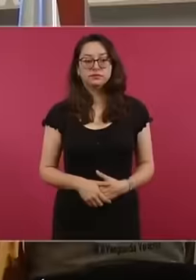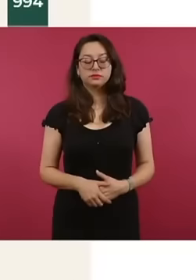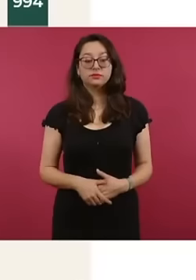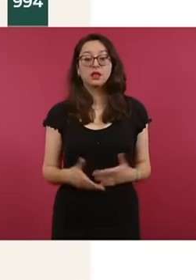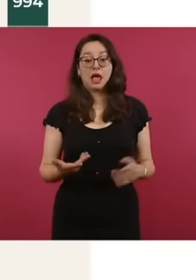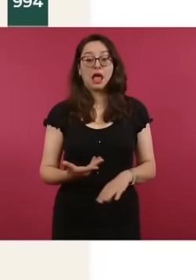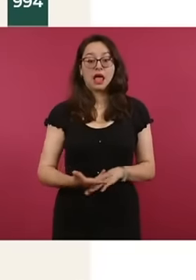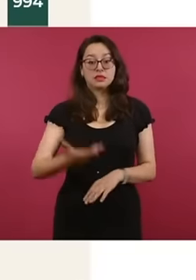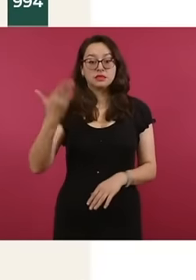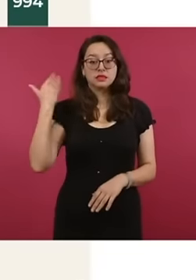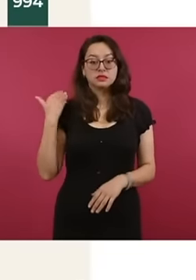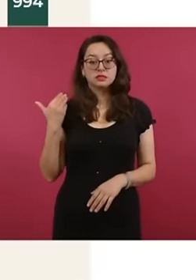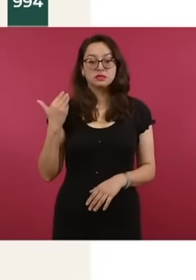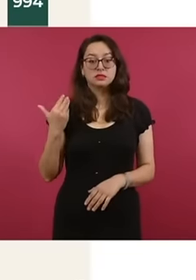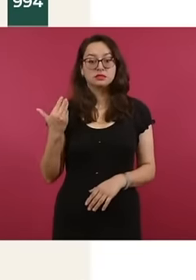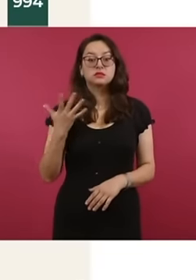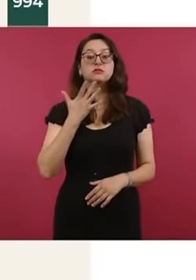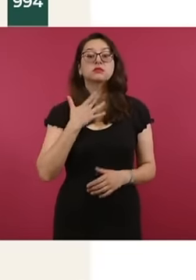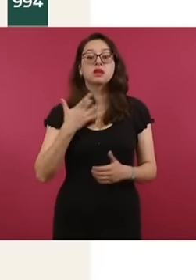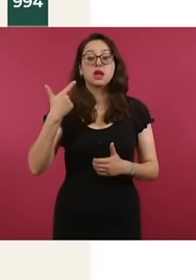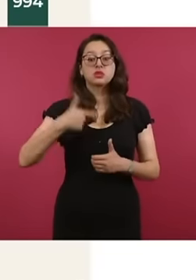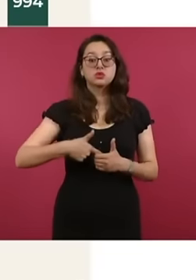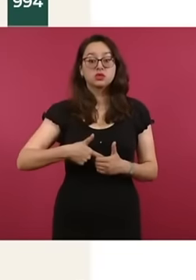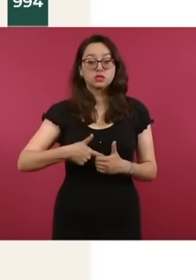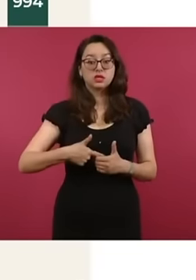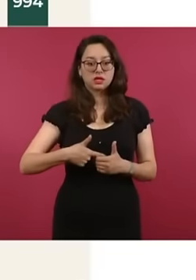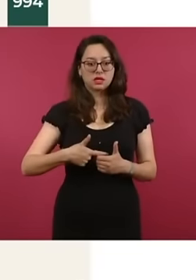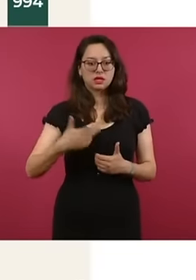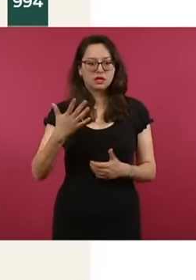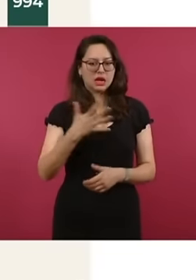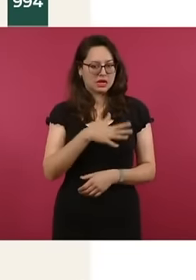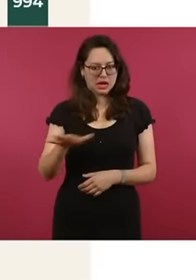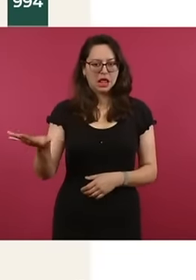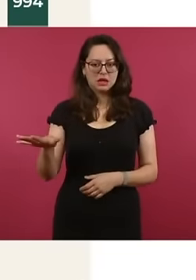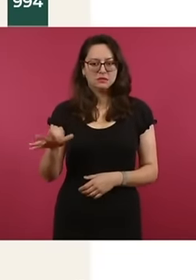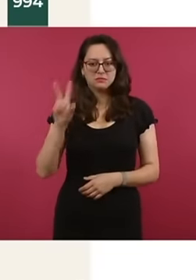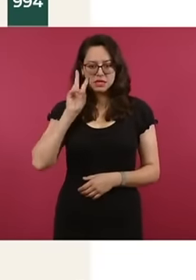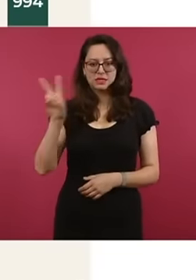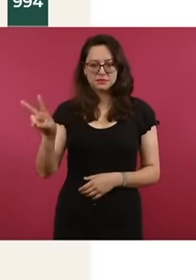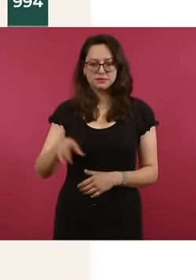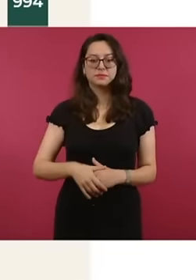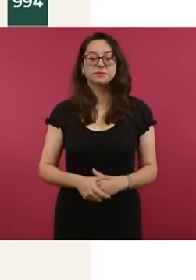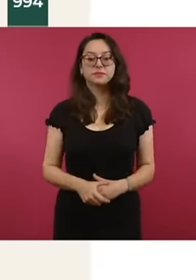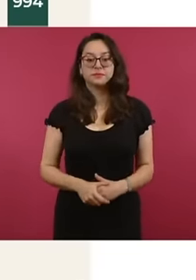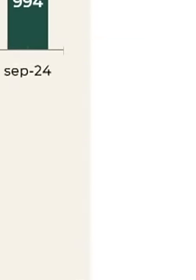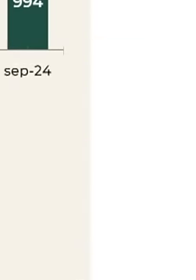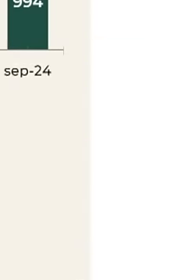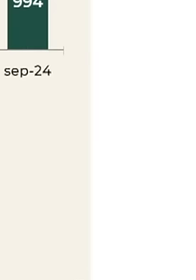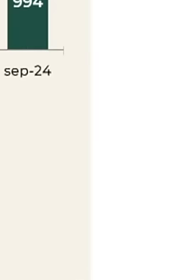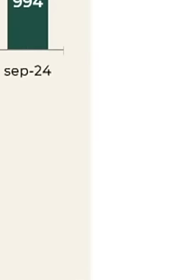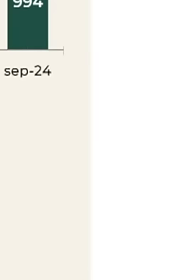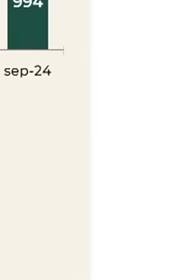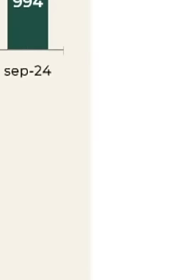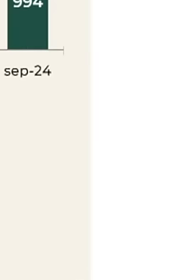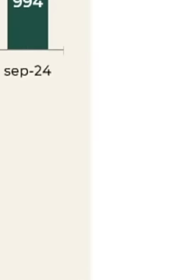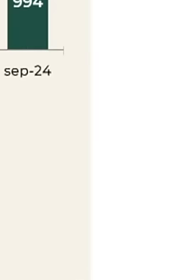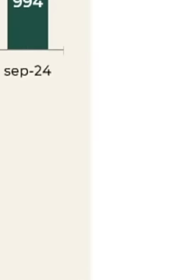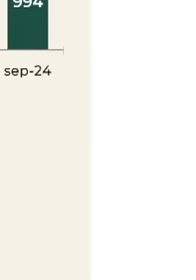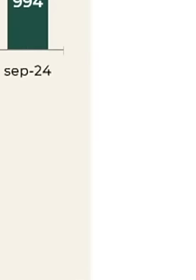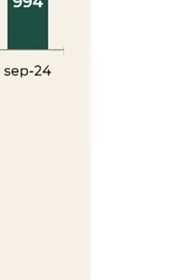combustible. ¿O es gasolina nada más? Ah, no, de combustible en general. Y esto es lo que comprábamos.